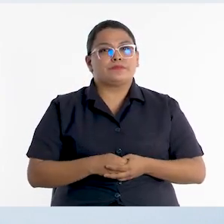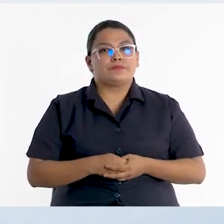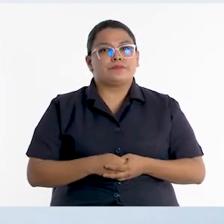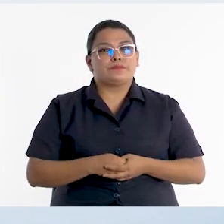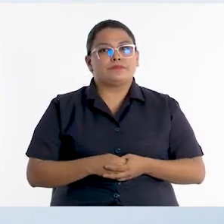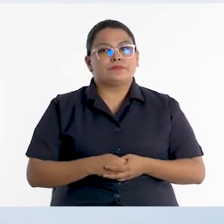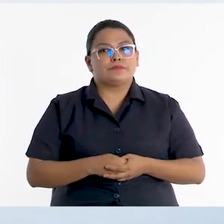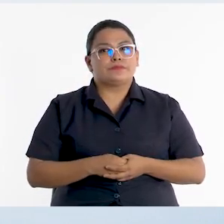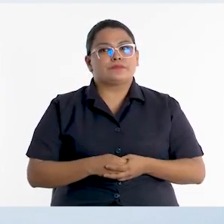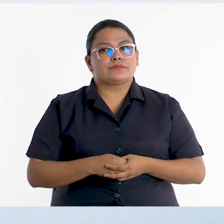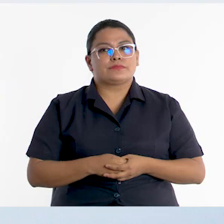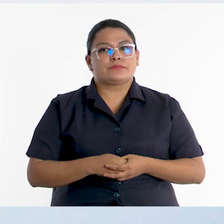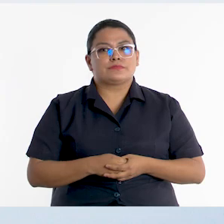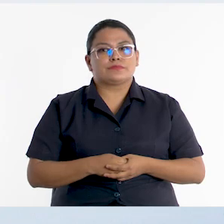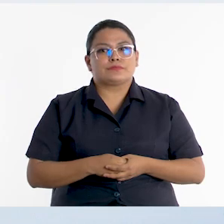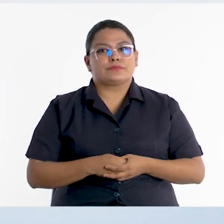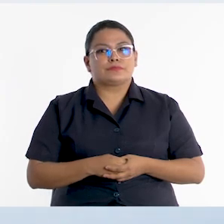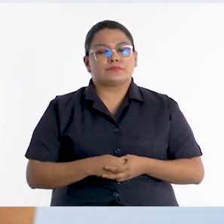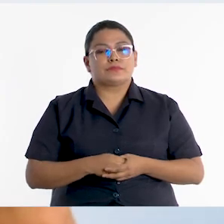cifra.